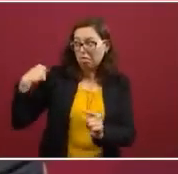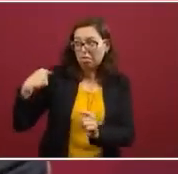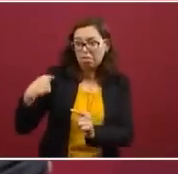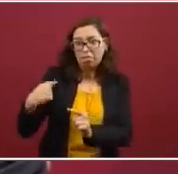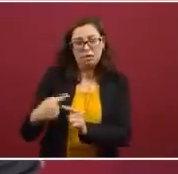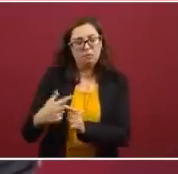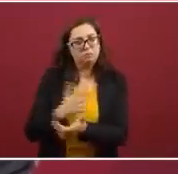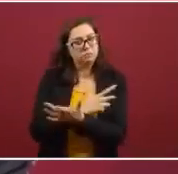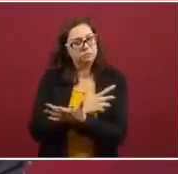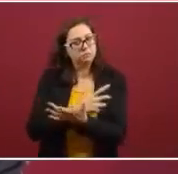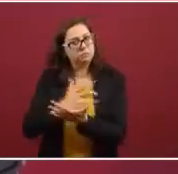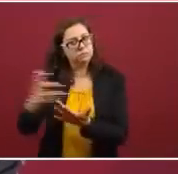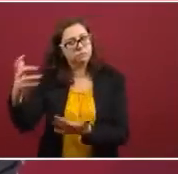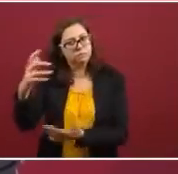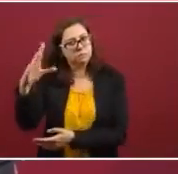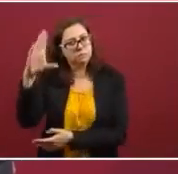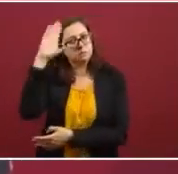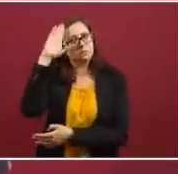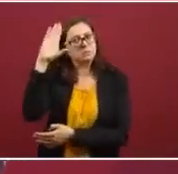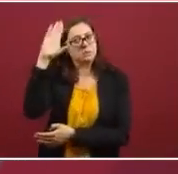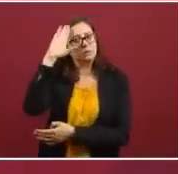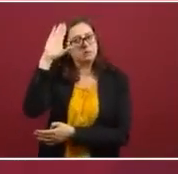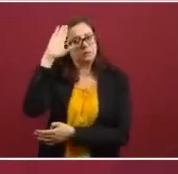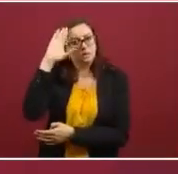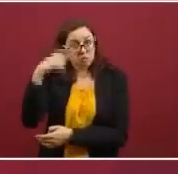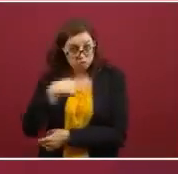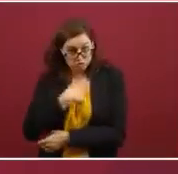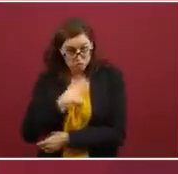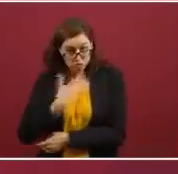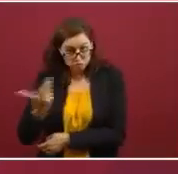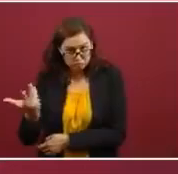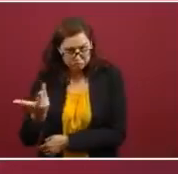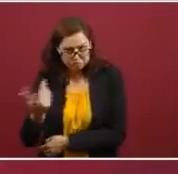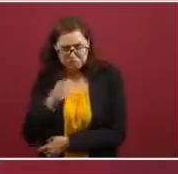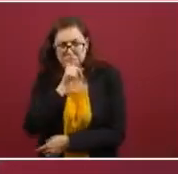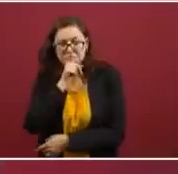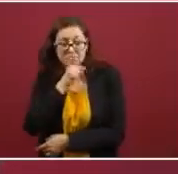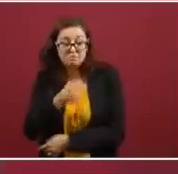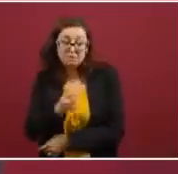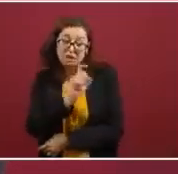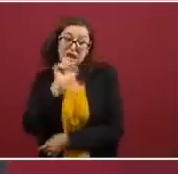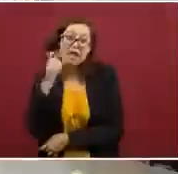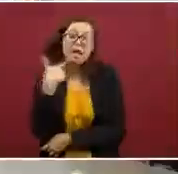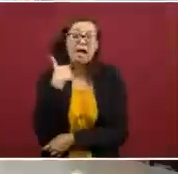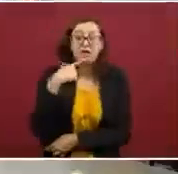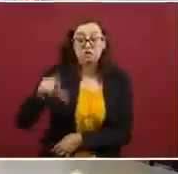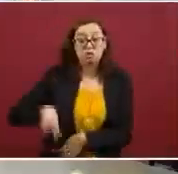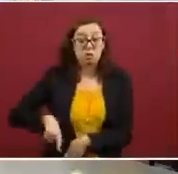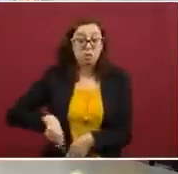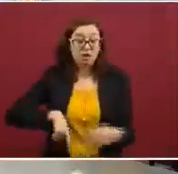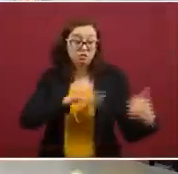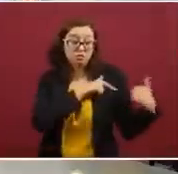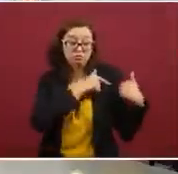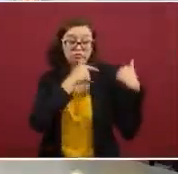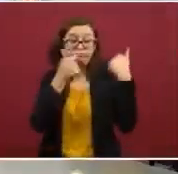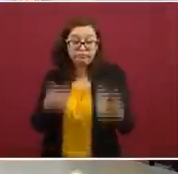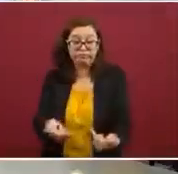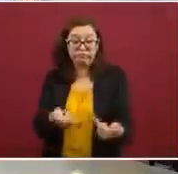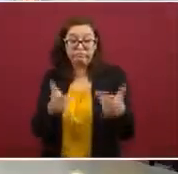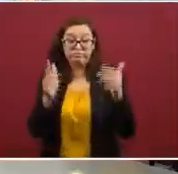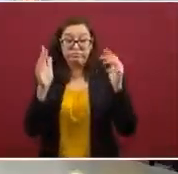dicho sea de paso, una deuda que nos heredaron, que a veces